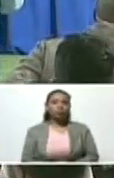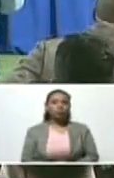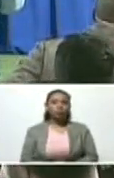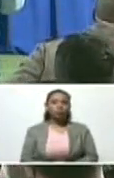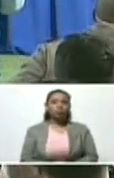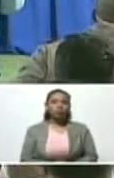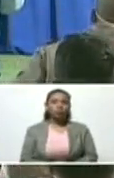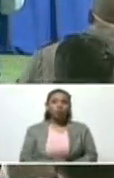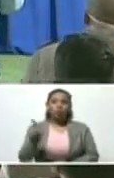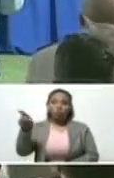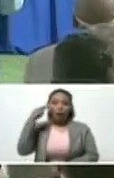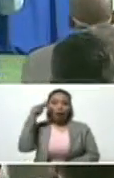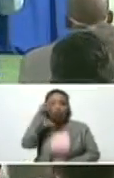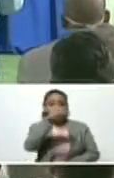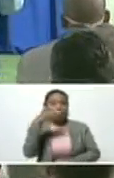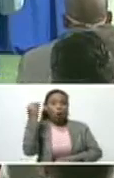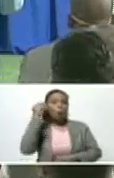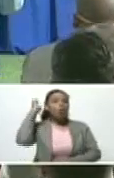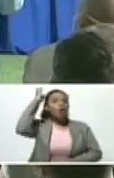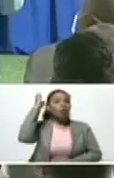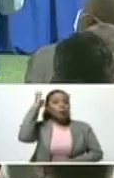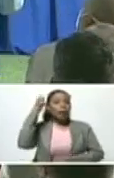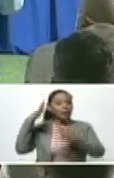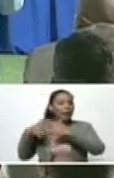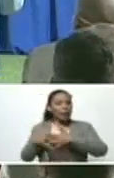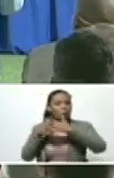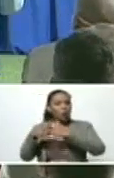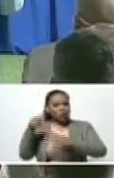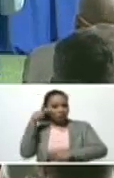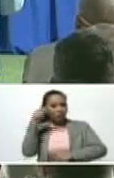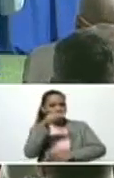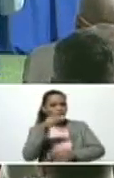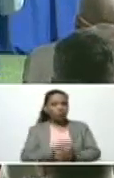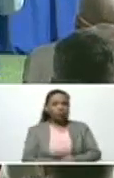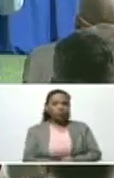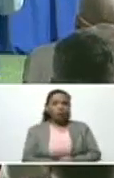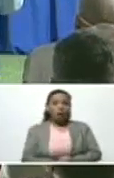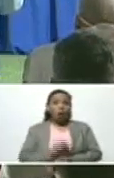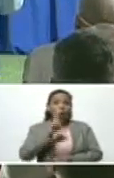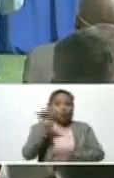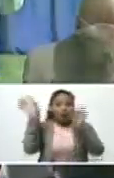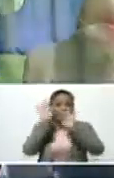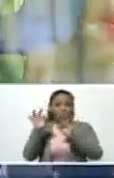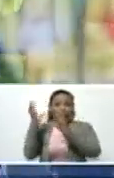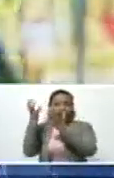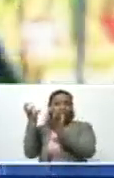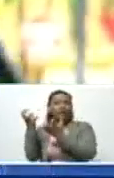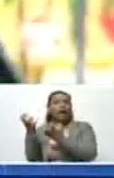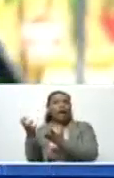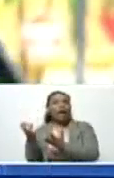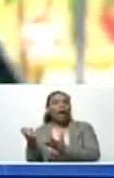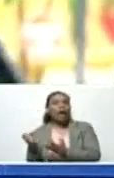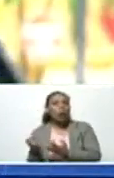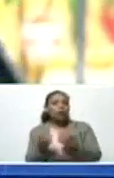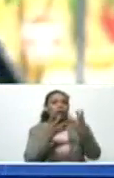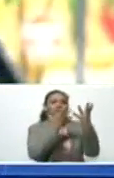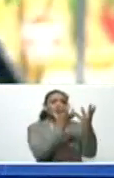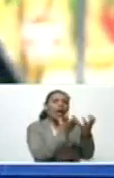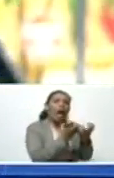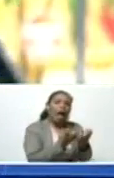tú has visto las imágenes de Europa, ¿verdad?, y de Estados Unidos. Por un lado, sequía total, sequía